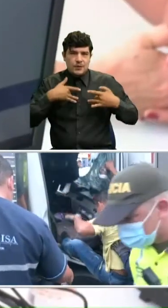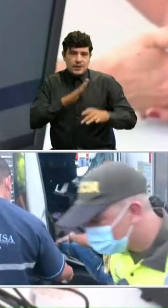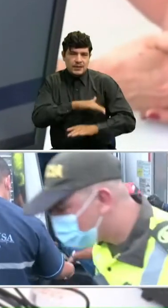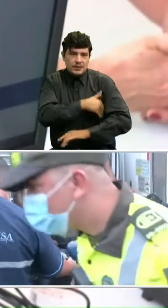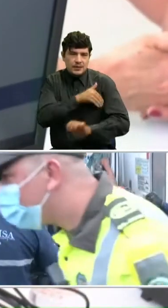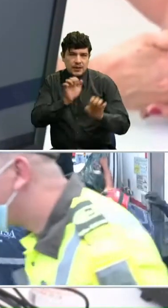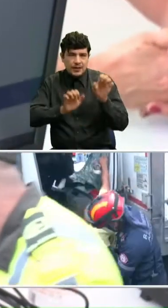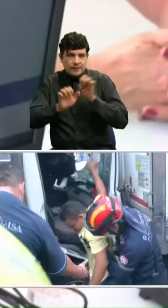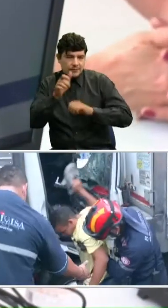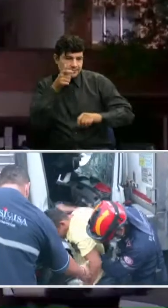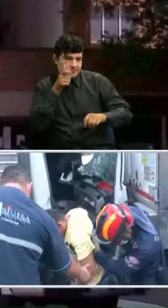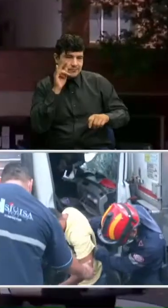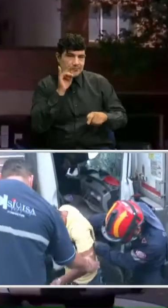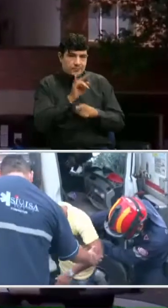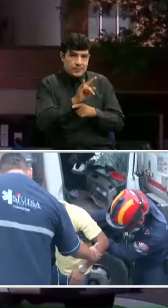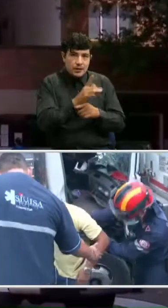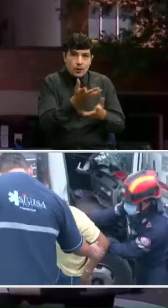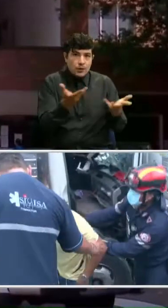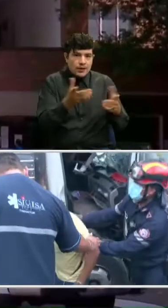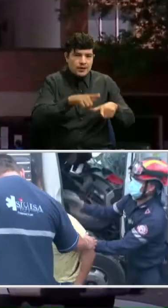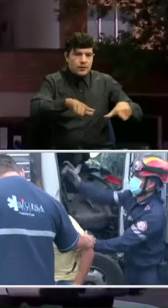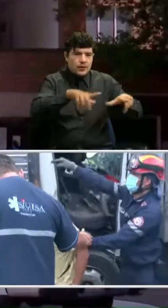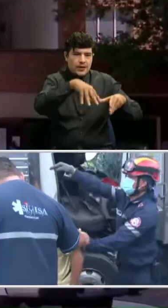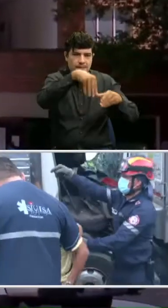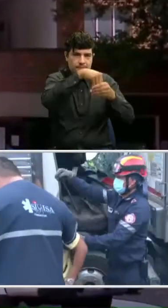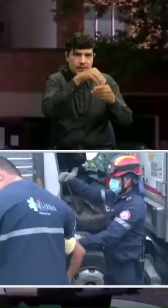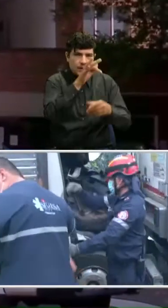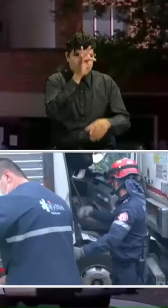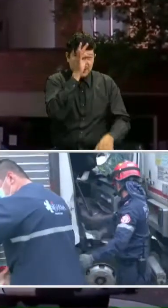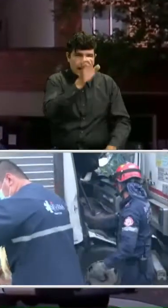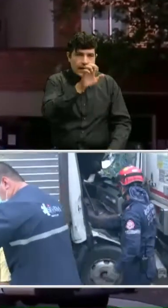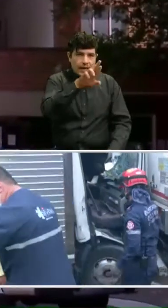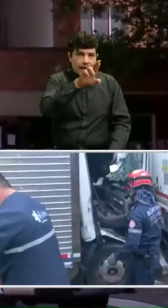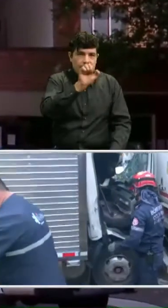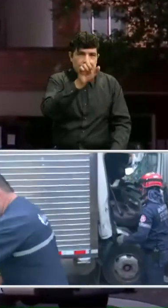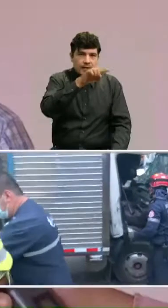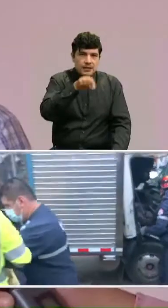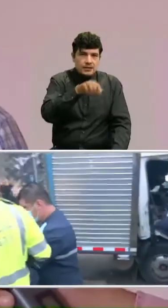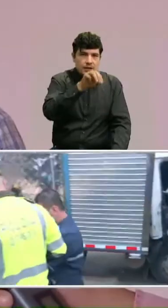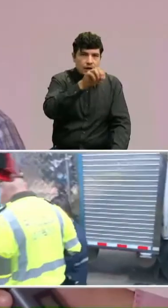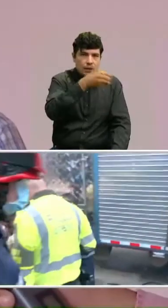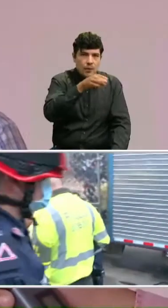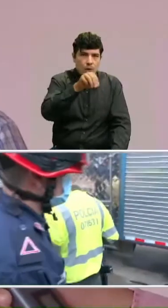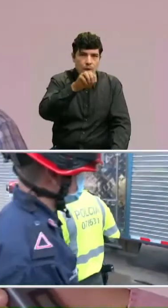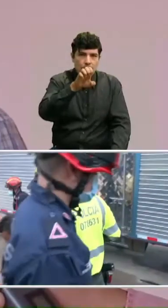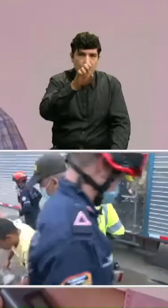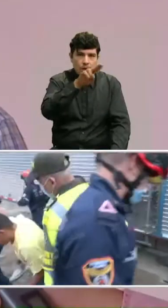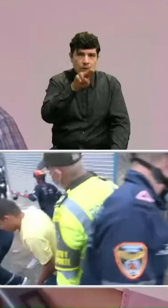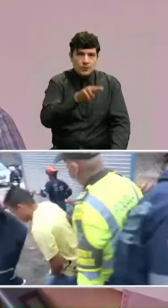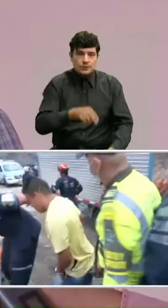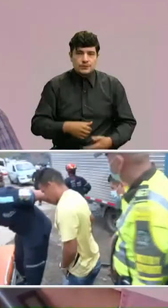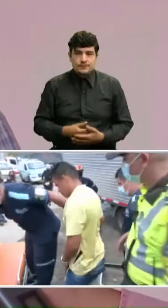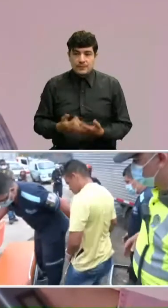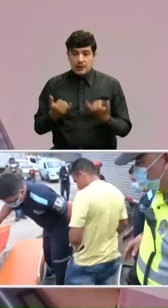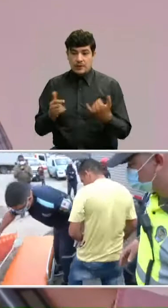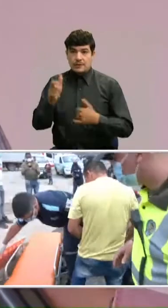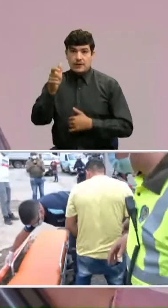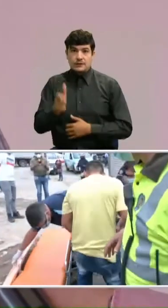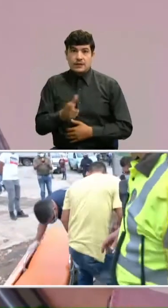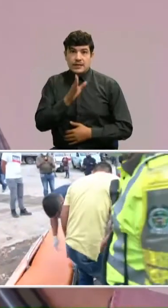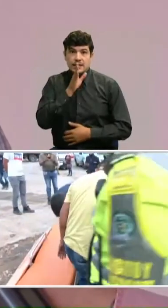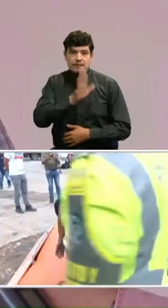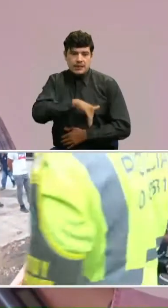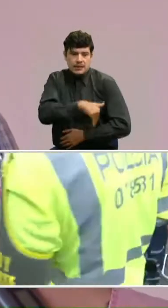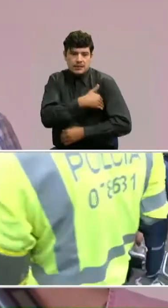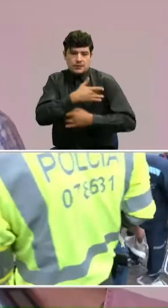cual se llevará a cabo dentro del hospital universitario erasmo meoz vemos la presencia del señor ministro de salud y del